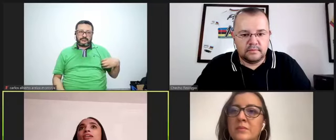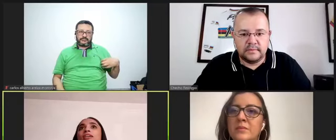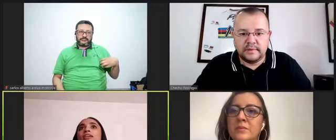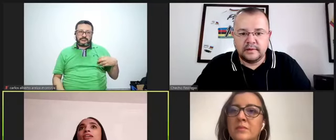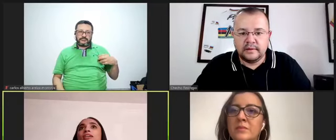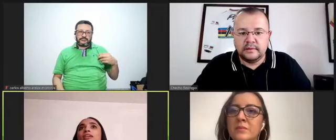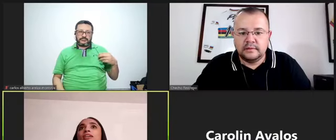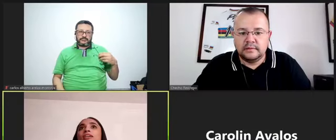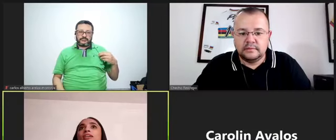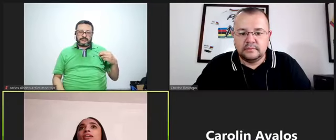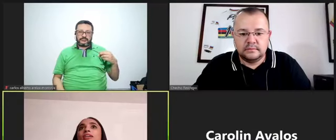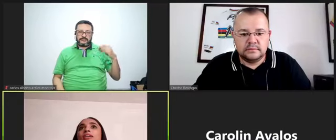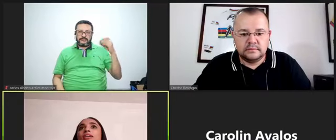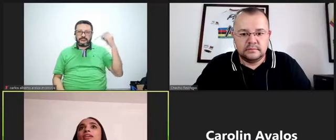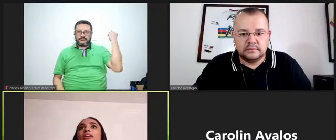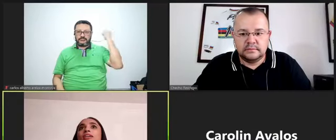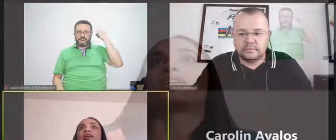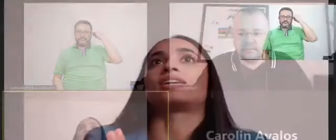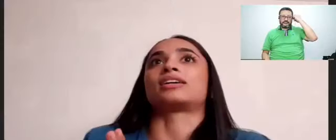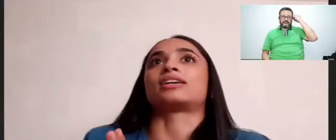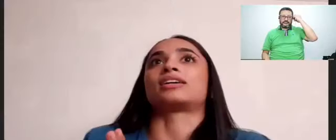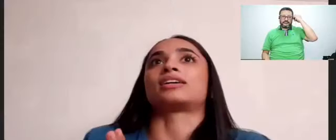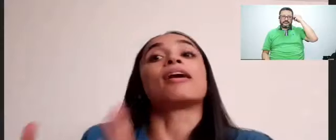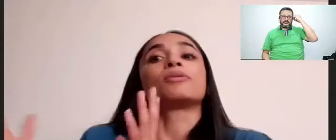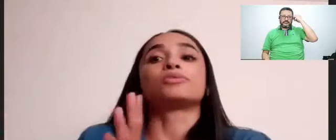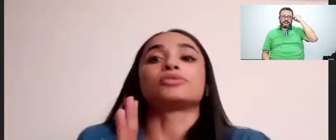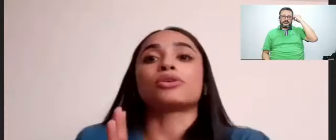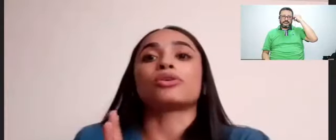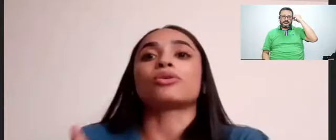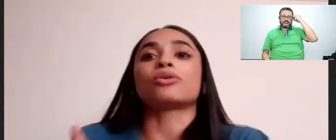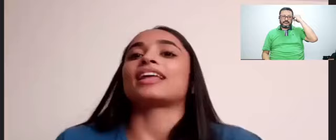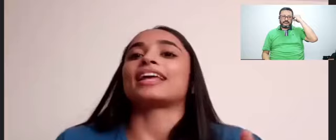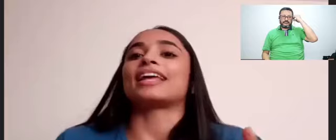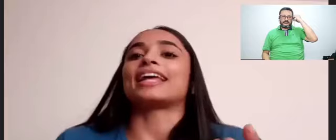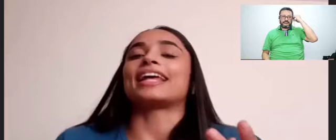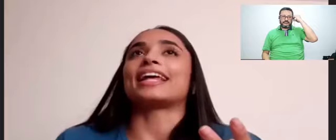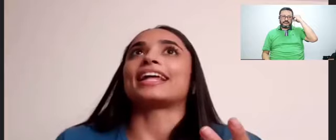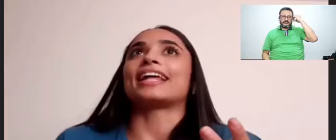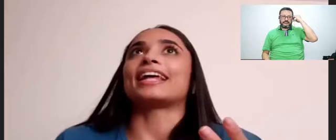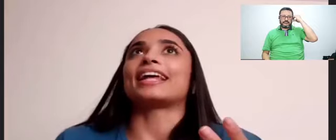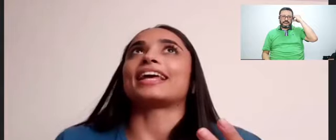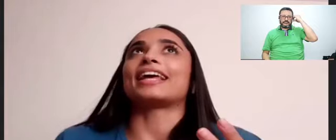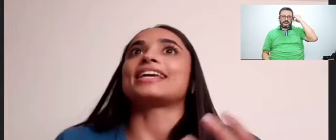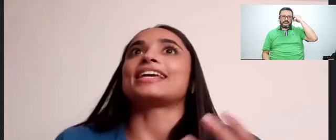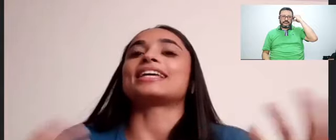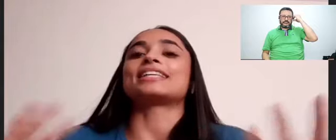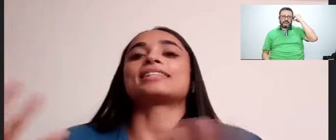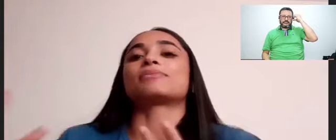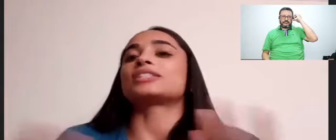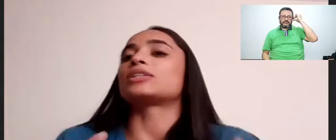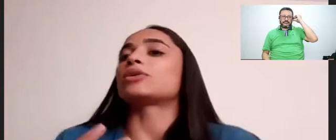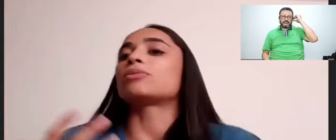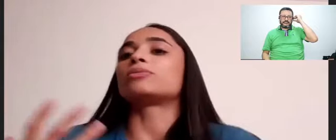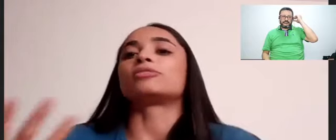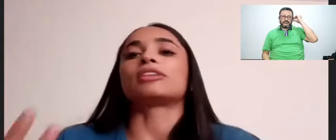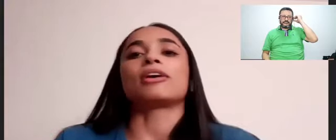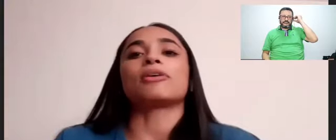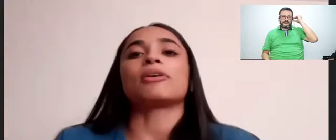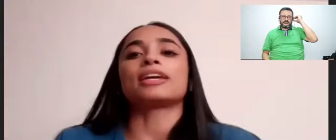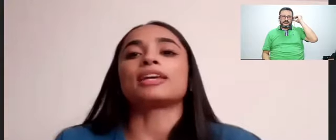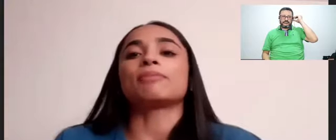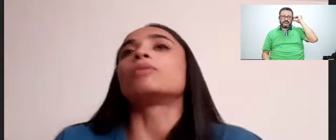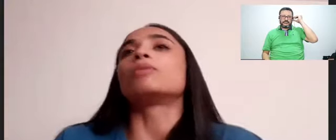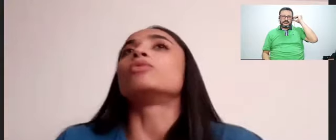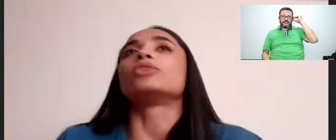persona con quizás un poco más de autoridad, como un psicólogo, lo pudiera hacer. Entonces, prácticamente,